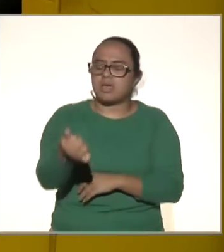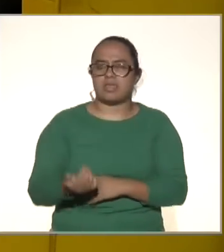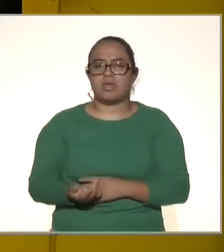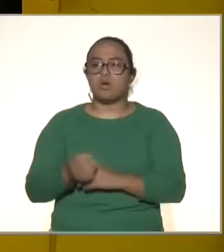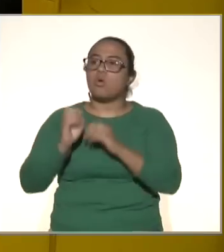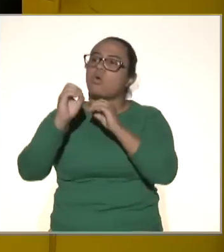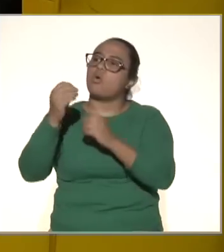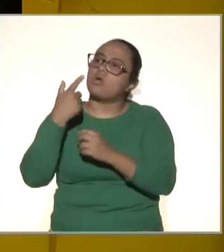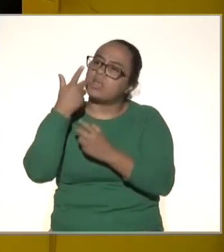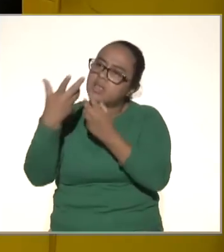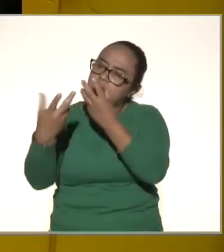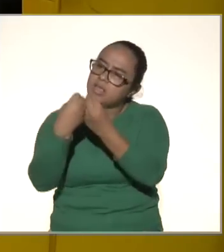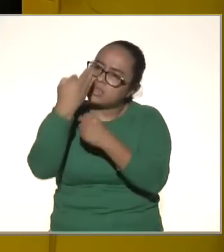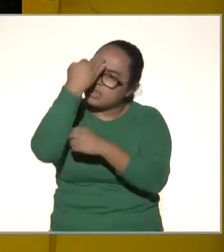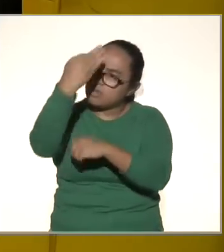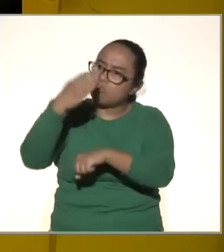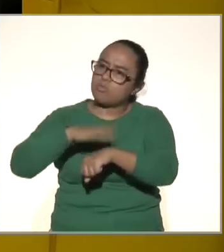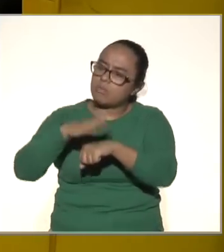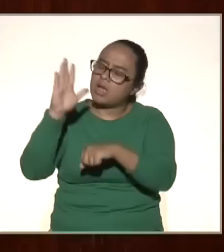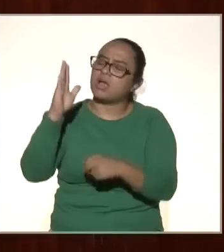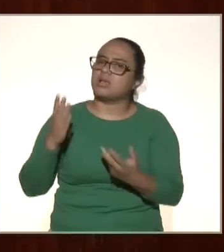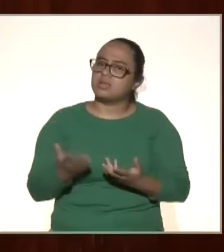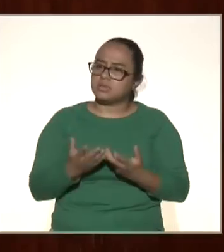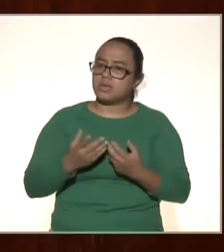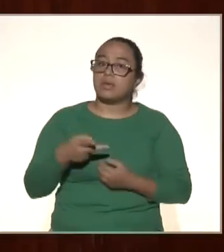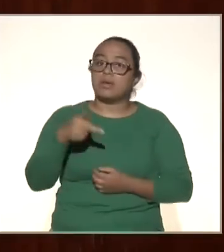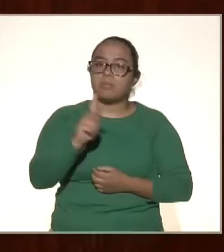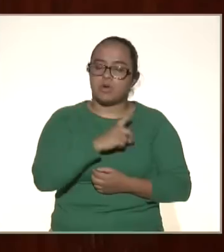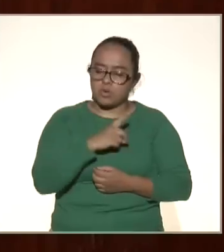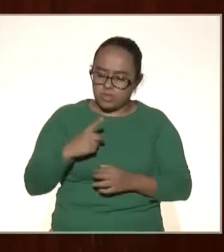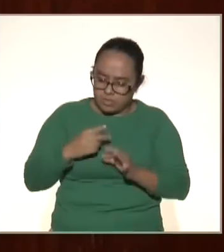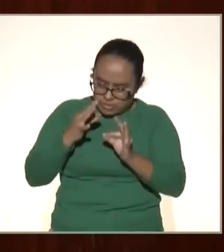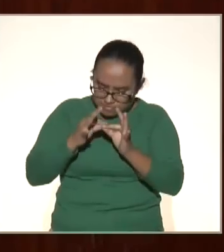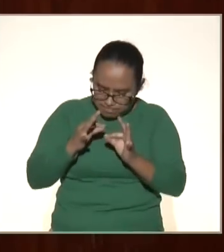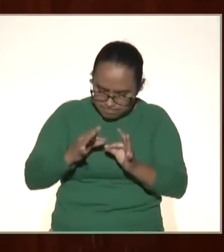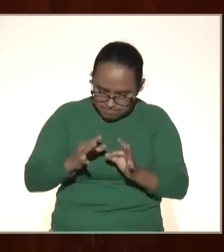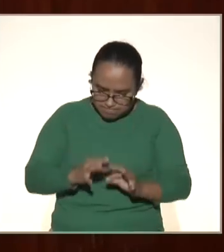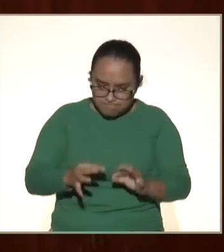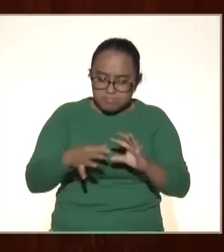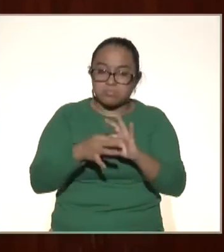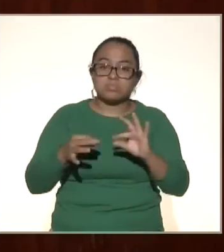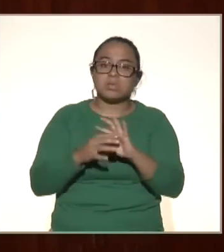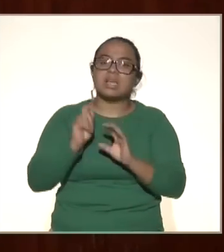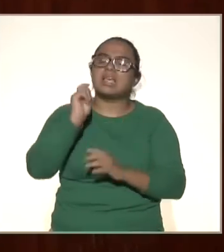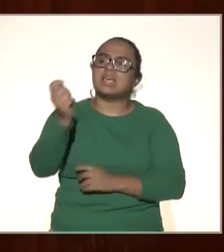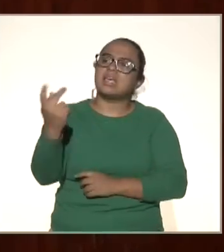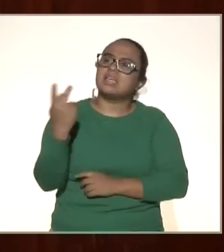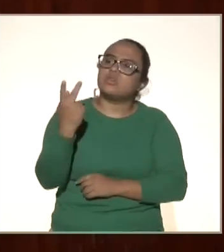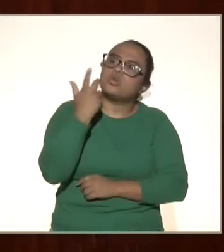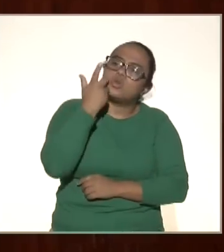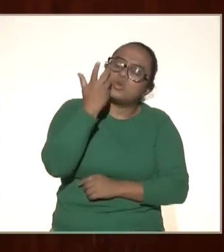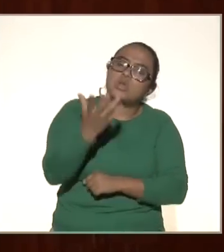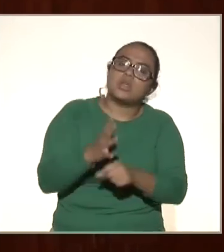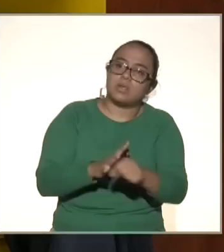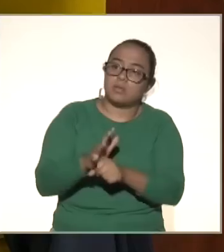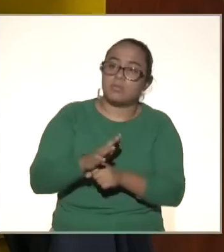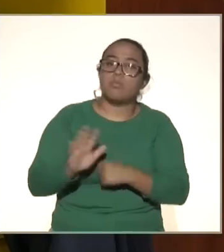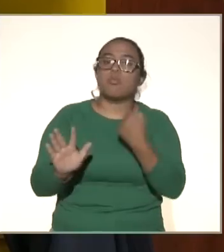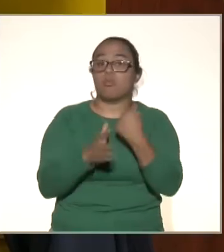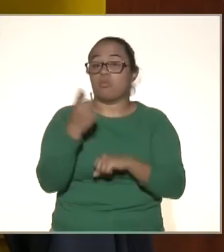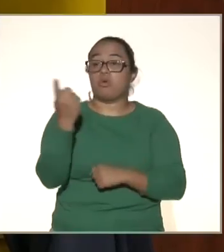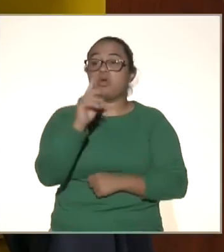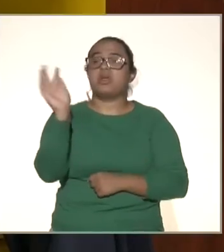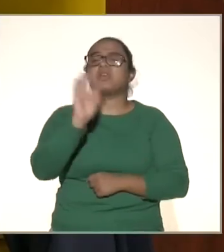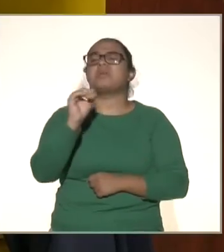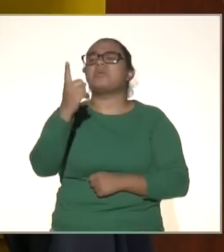pasar más tiempo contigo, sí, o sea, pero ir puntualizando en qué es eso que queremos, ¿no? Porque si lo manejamos así de manera